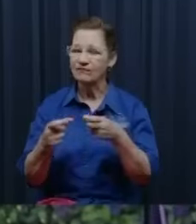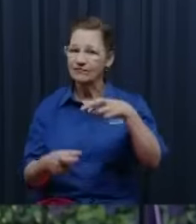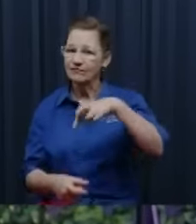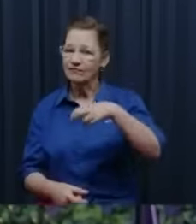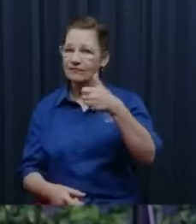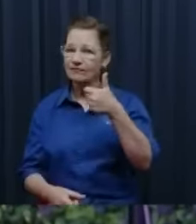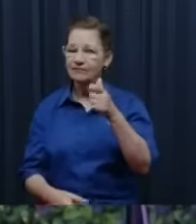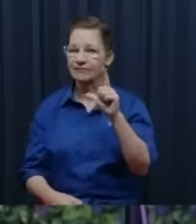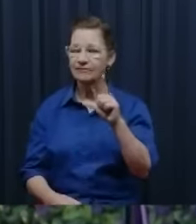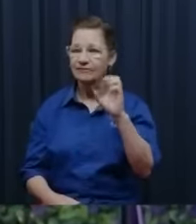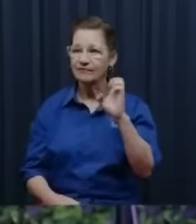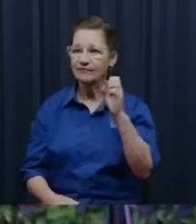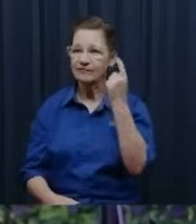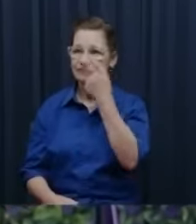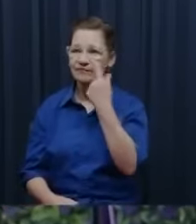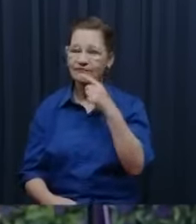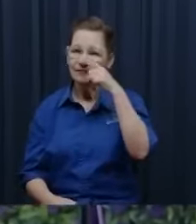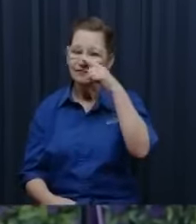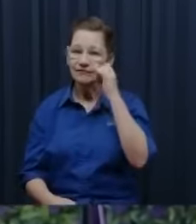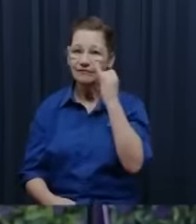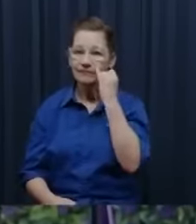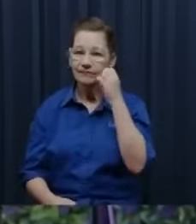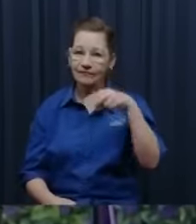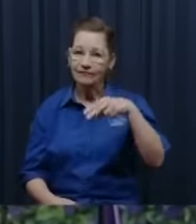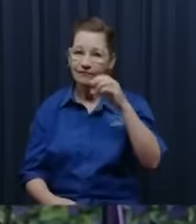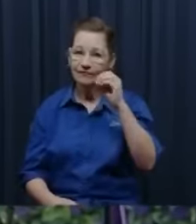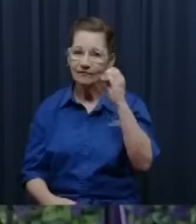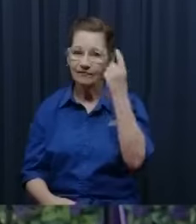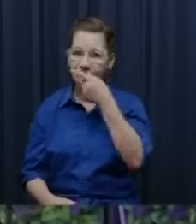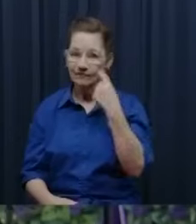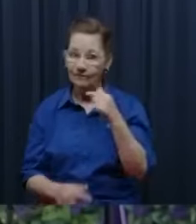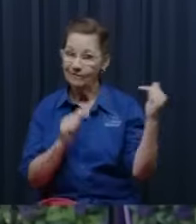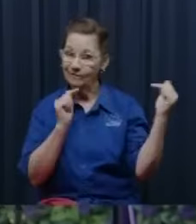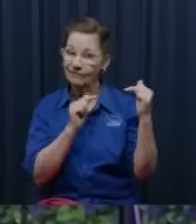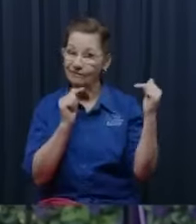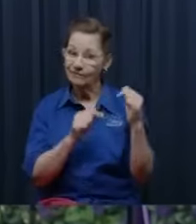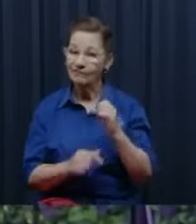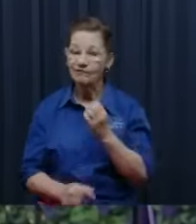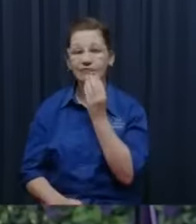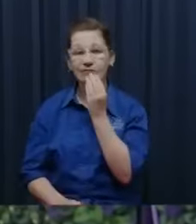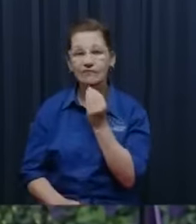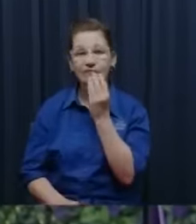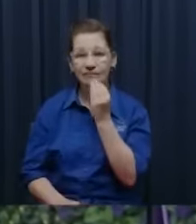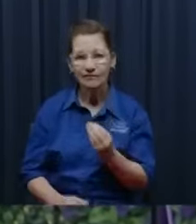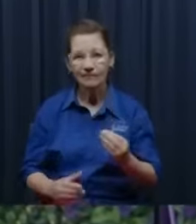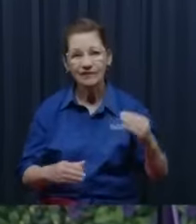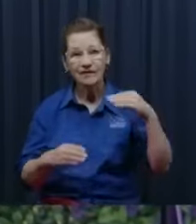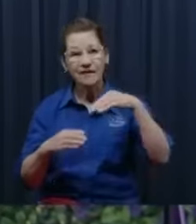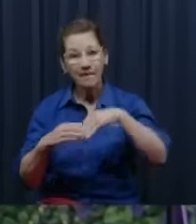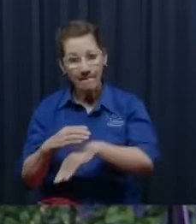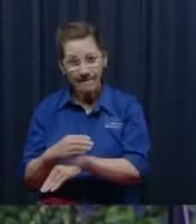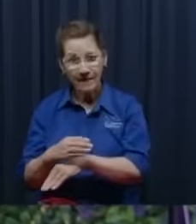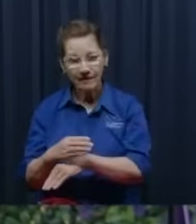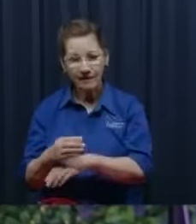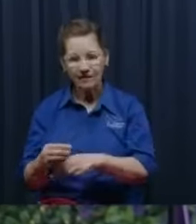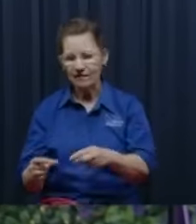gaza se meten a Israel matan Aproximadamente a 12 personas